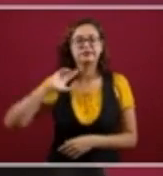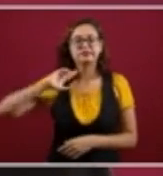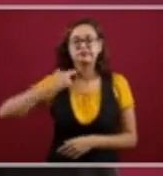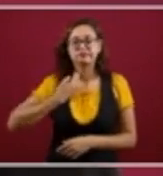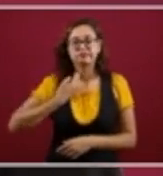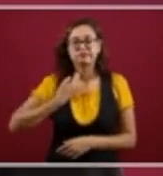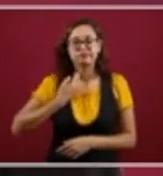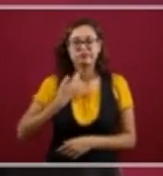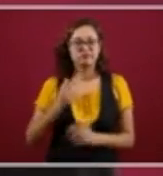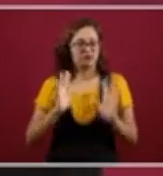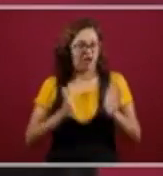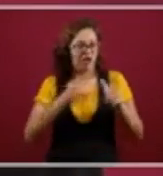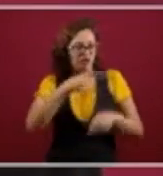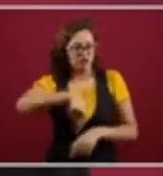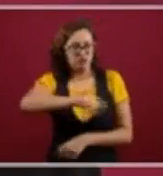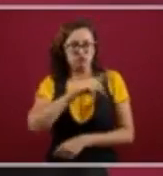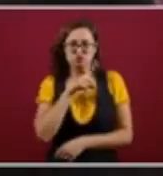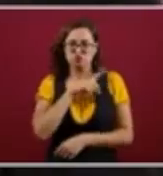ahí están.